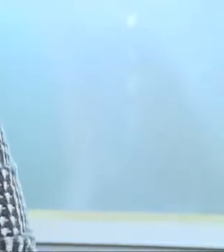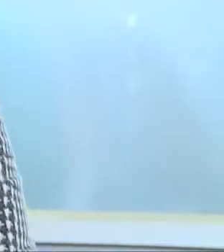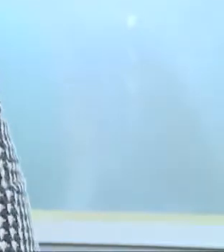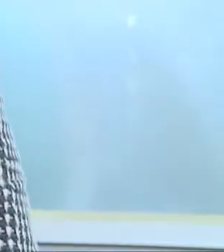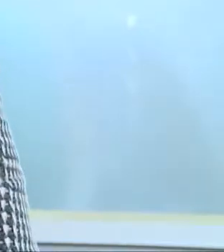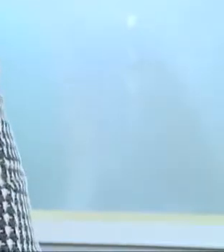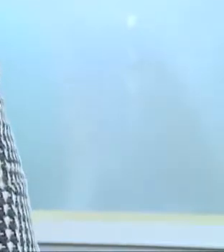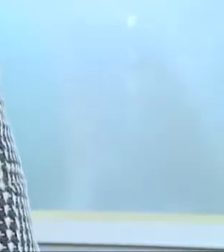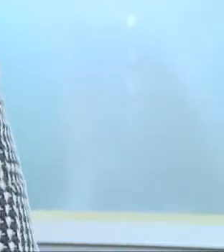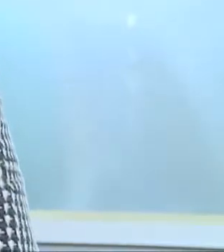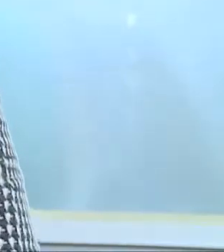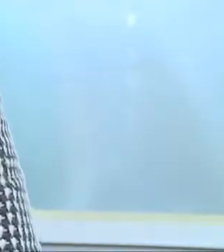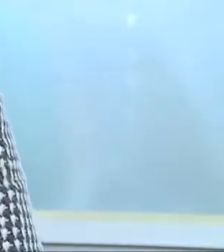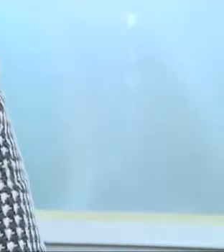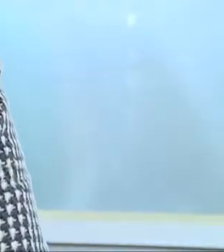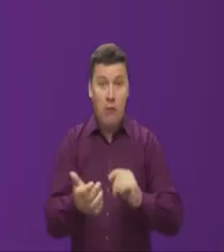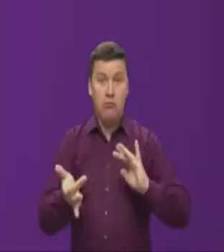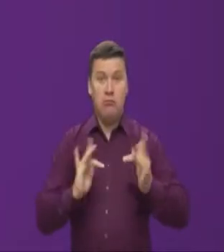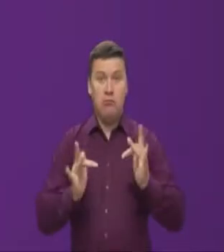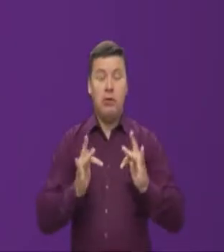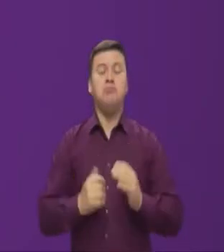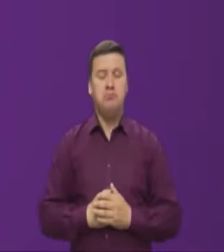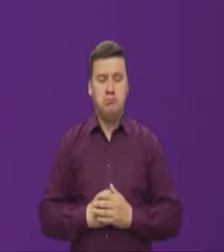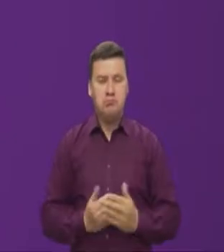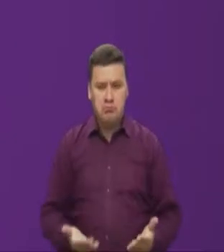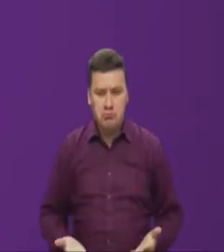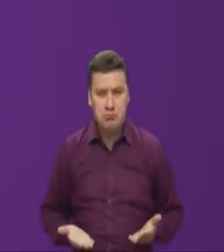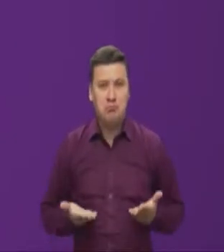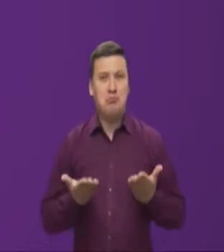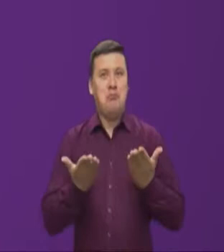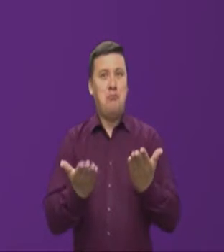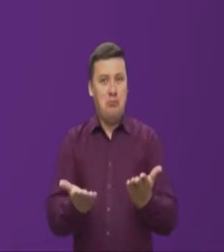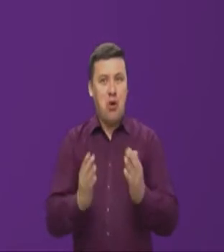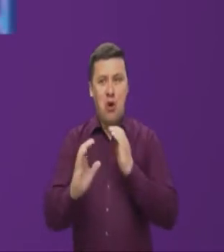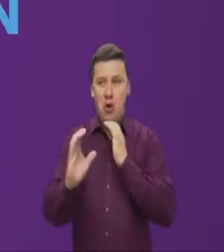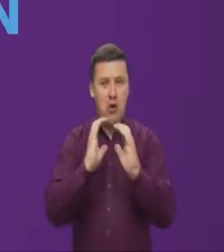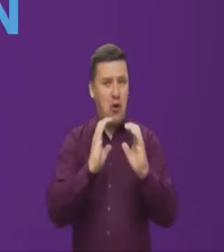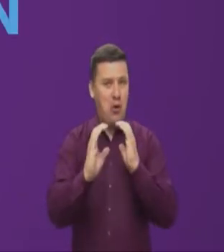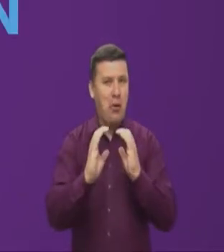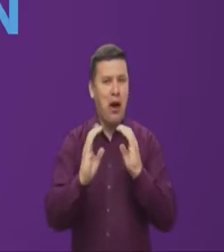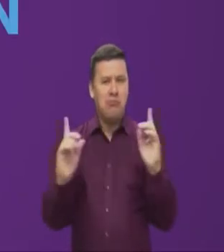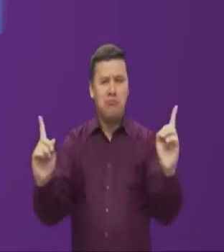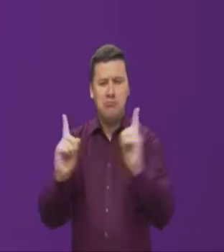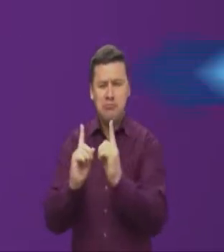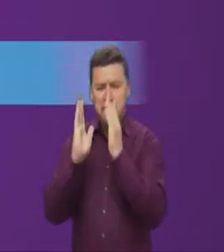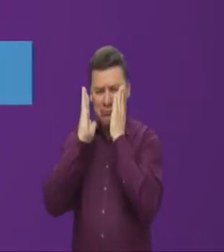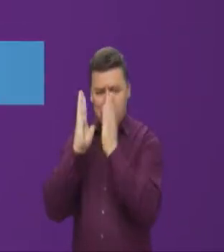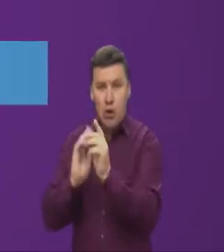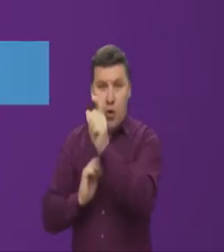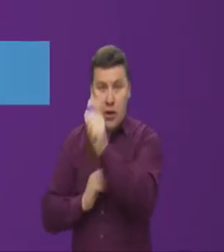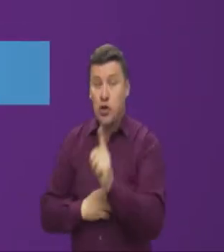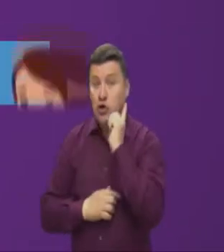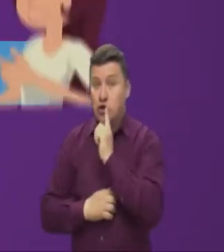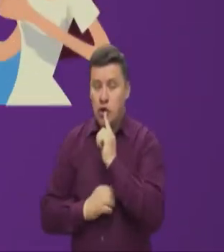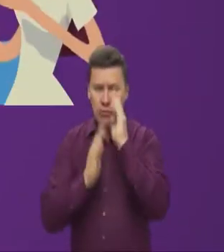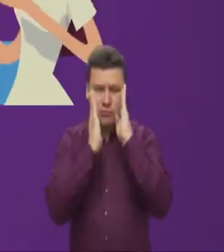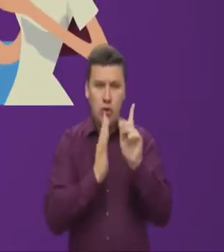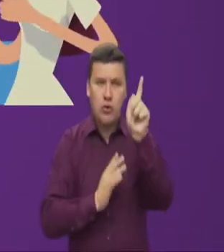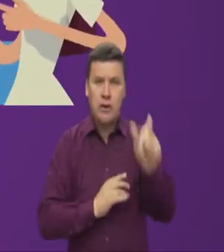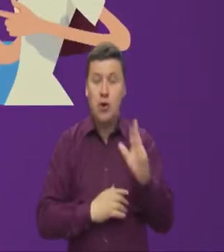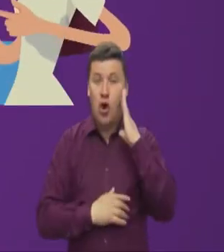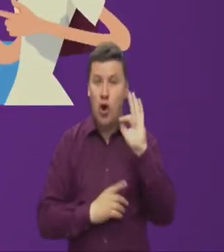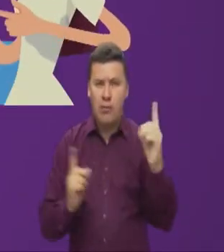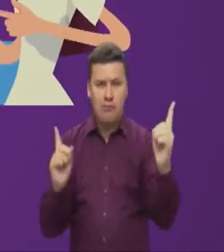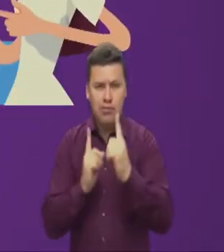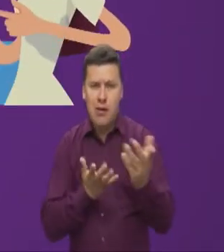persona sorda quiere decirle al funcionario. Mediante el centro de relevo, las personas sordas pueden comunicarse con cualquier persona oyente del país,